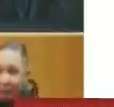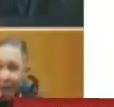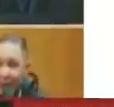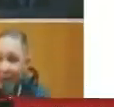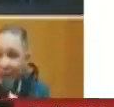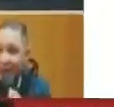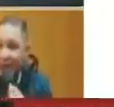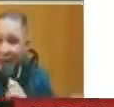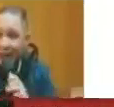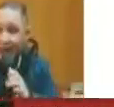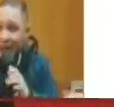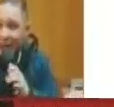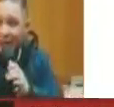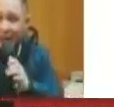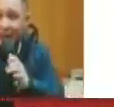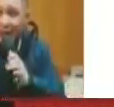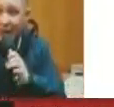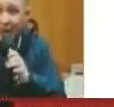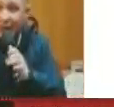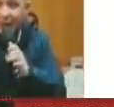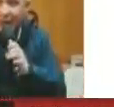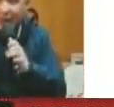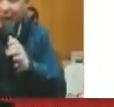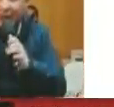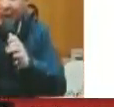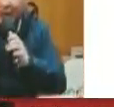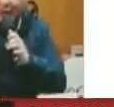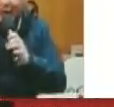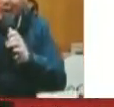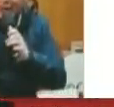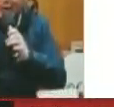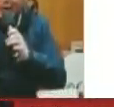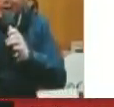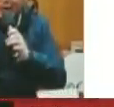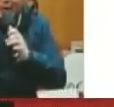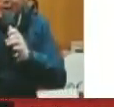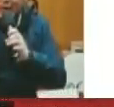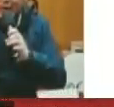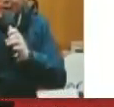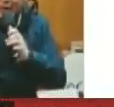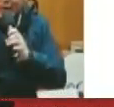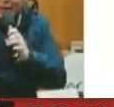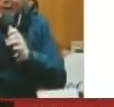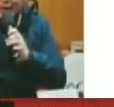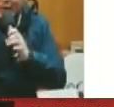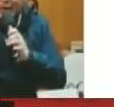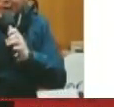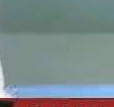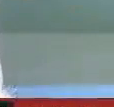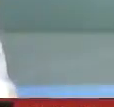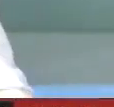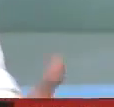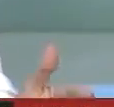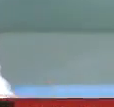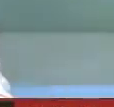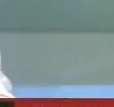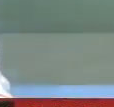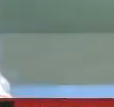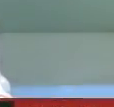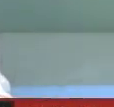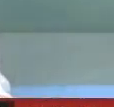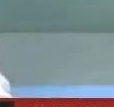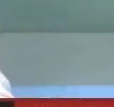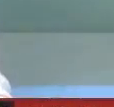Pedro Infante adjunta imágenes de lo que fue esta primera reunión que se sostuvo luego de que se estableciera esta comisión especial. Eso fue arrancando el 8 de enero,